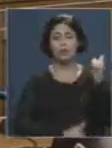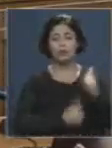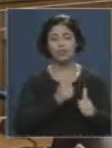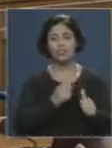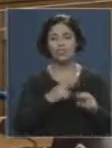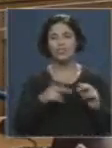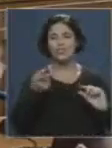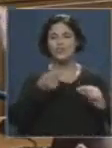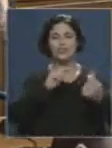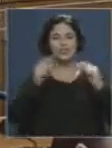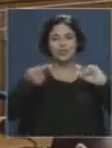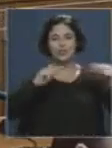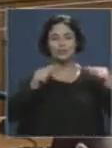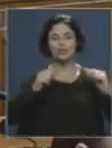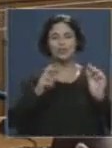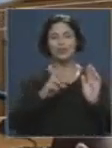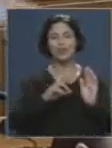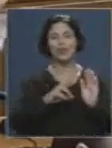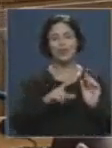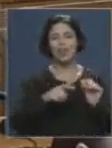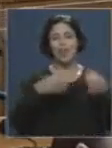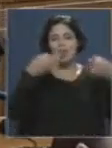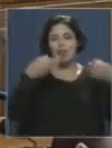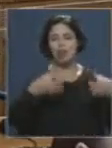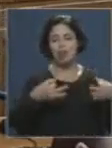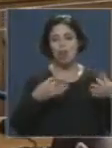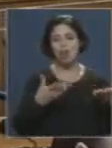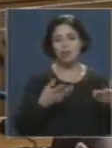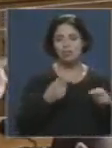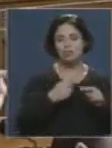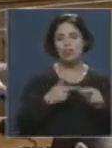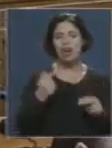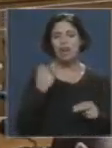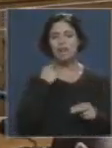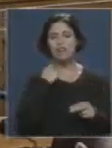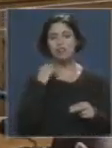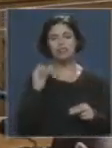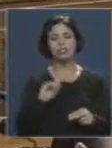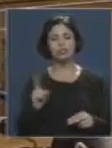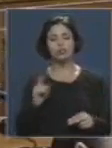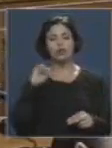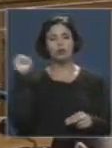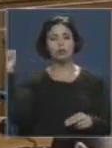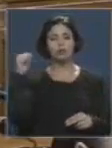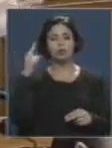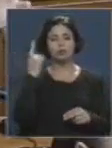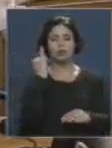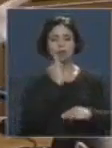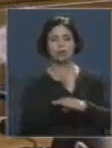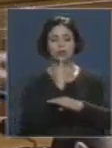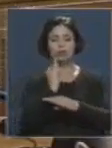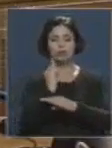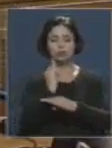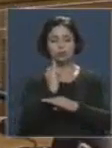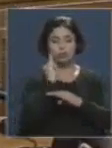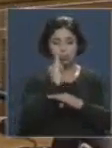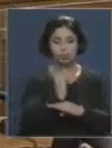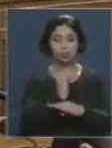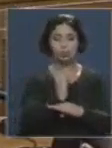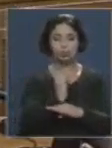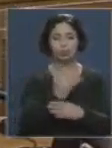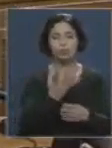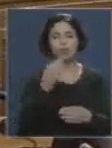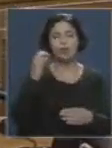toda una discusión jurídica respecto a si afectaba o no la autonomía de una institución intermedia como era